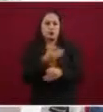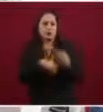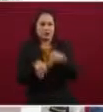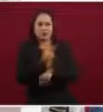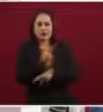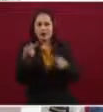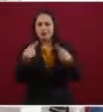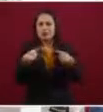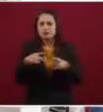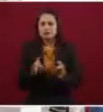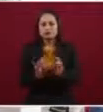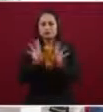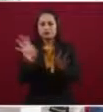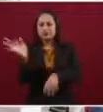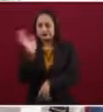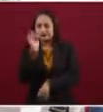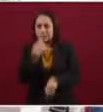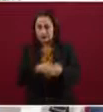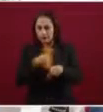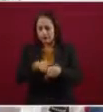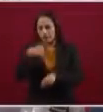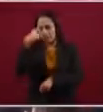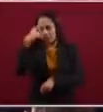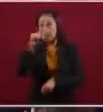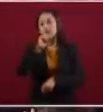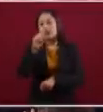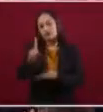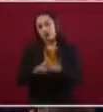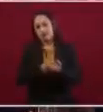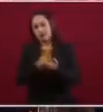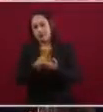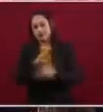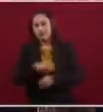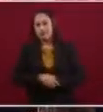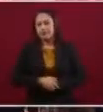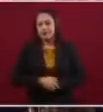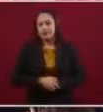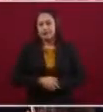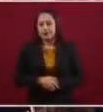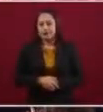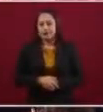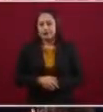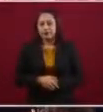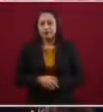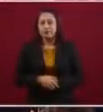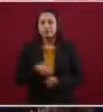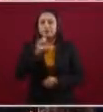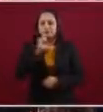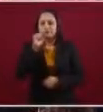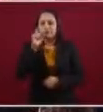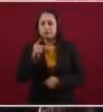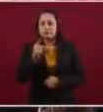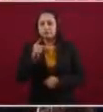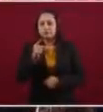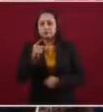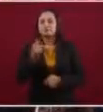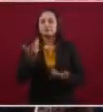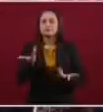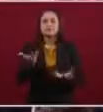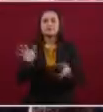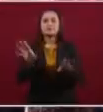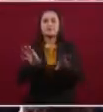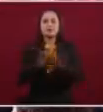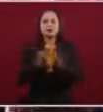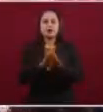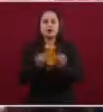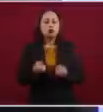y también a los temas de las adicciones la que sigue por favor en cuanto a como comentábamos esto genera una demanda esto genera